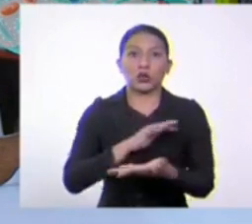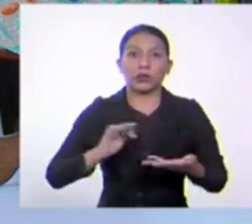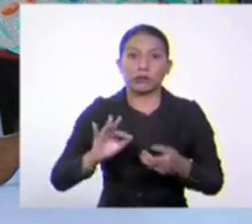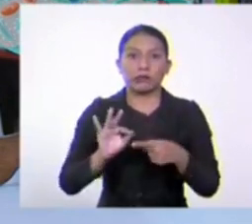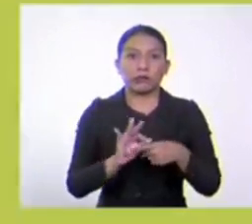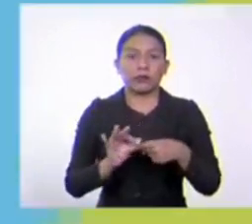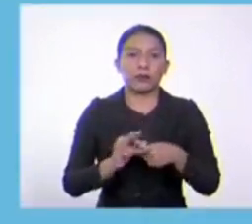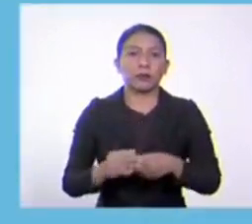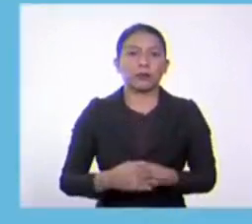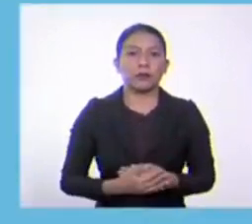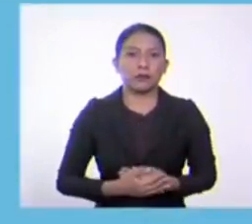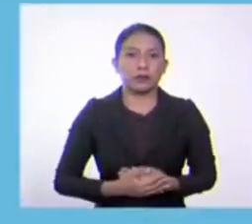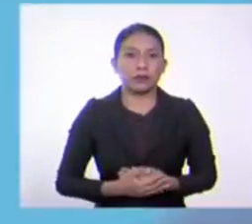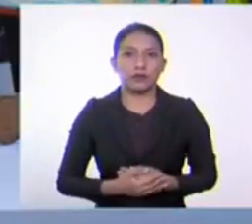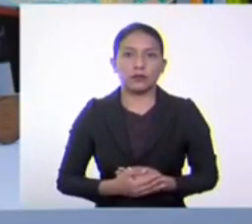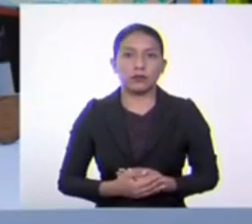función.